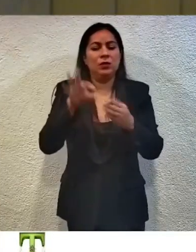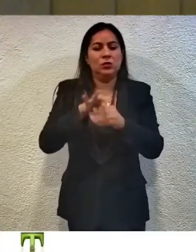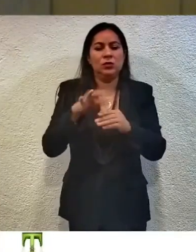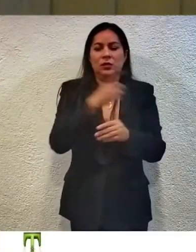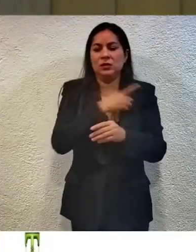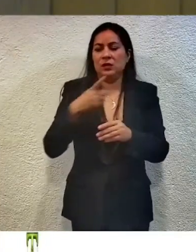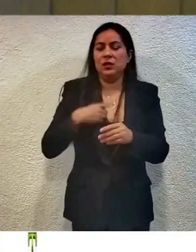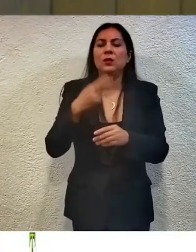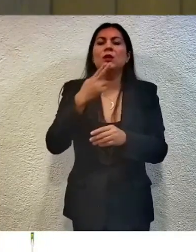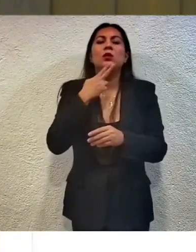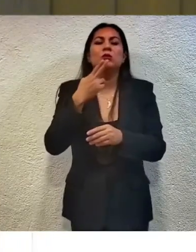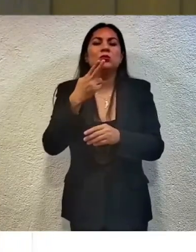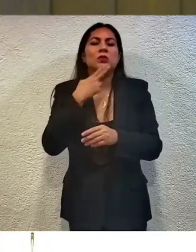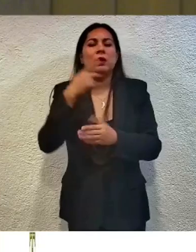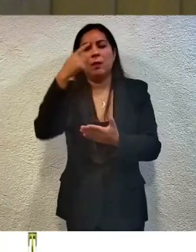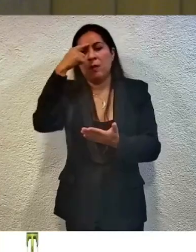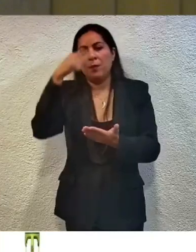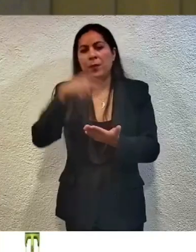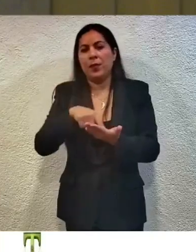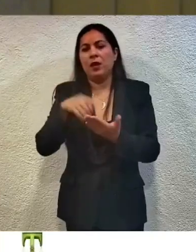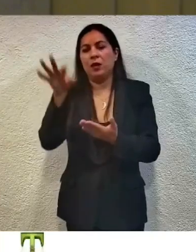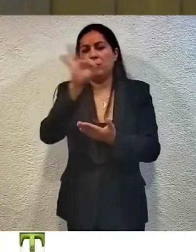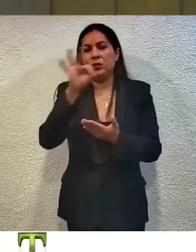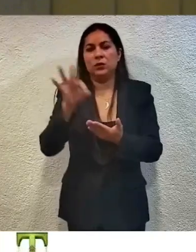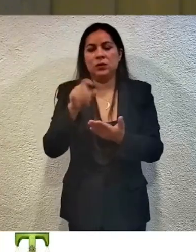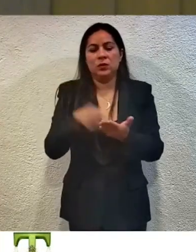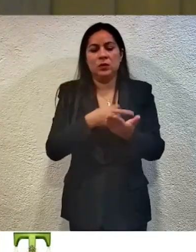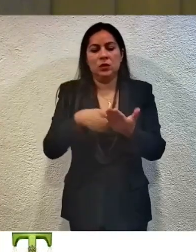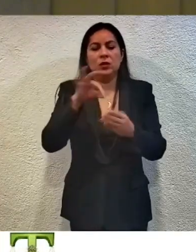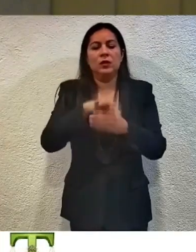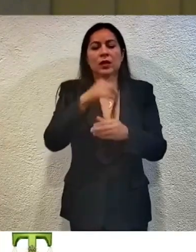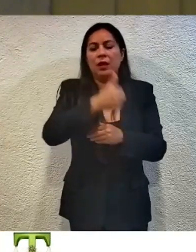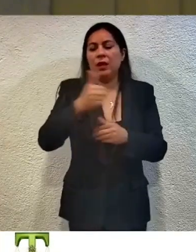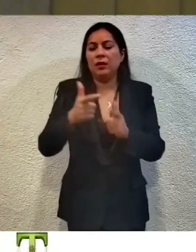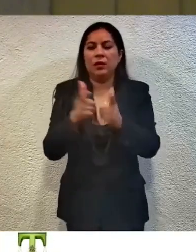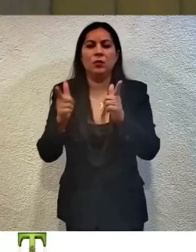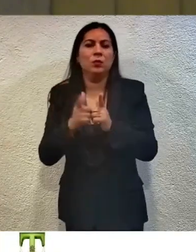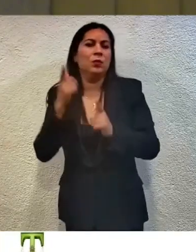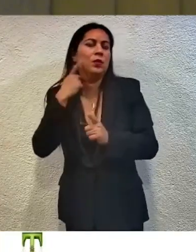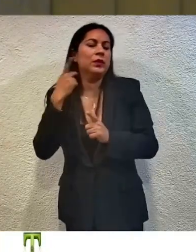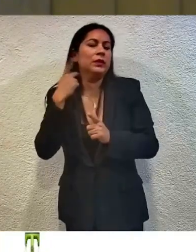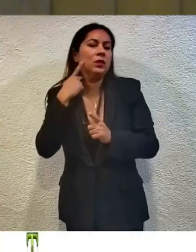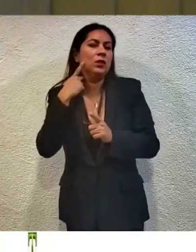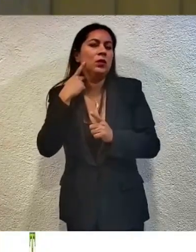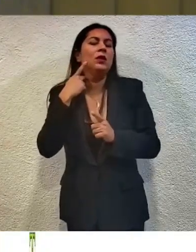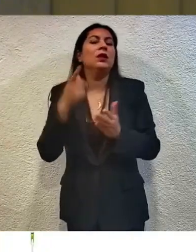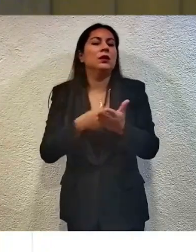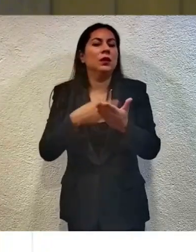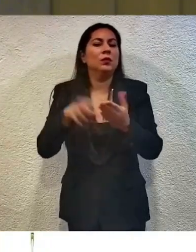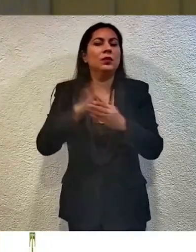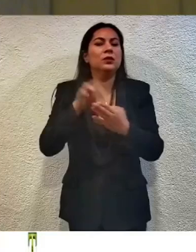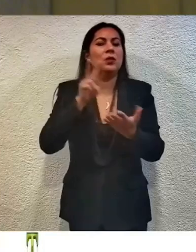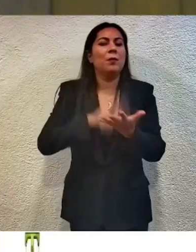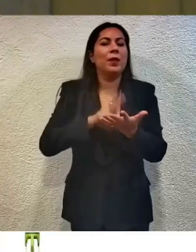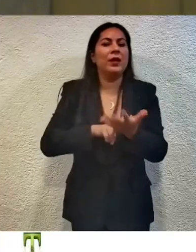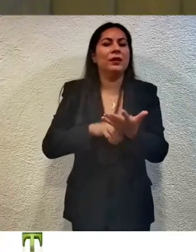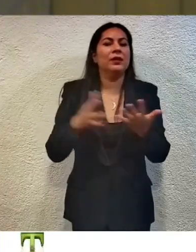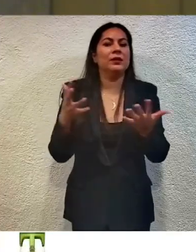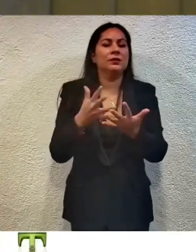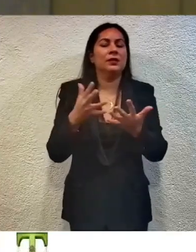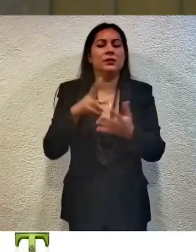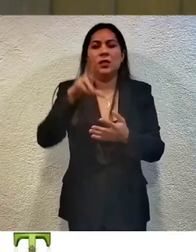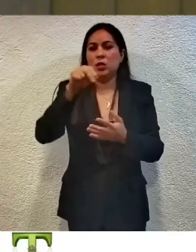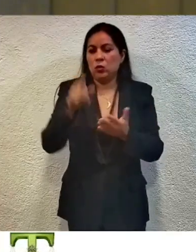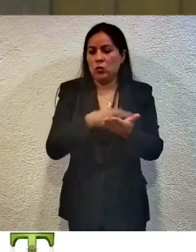debe utilizar para obtener el porcentaje de votación de cada partido político es la votación válida emitida y no